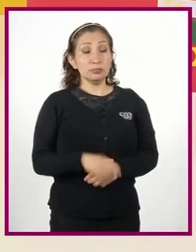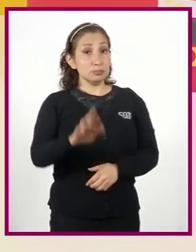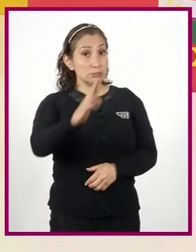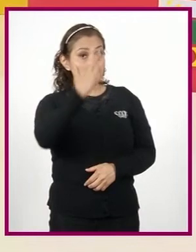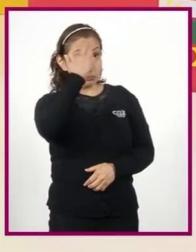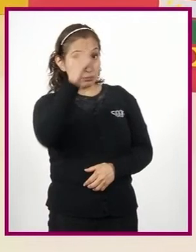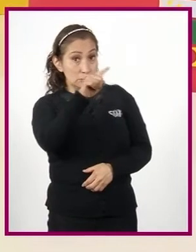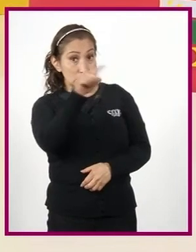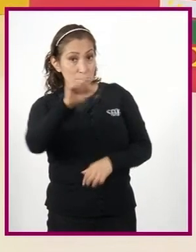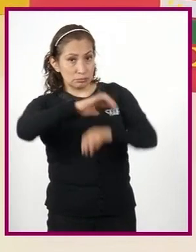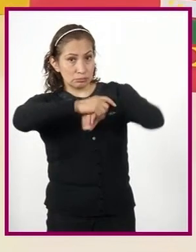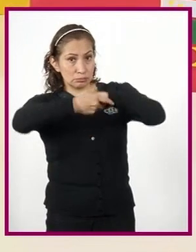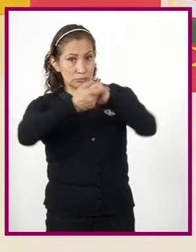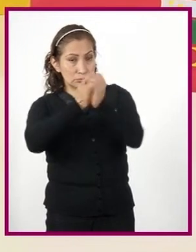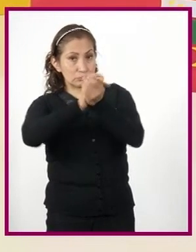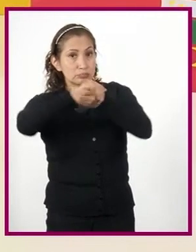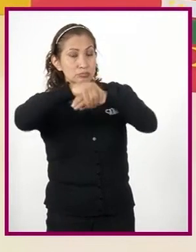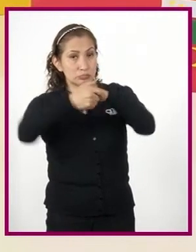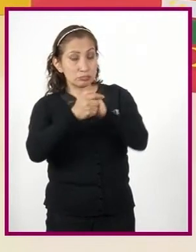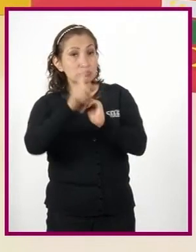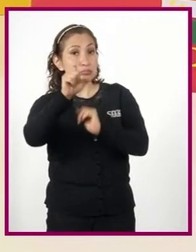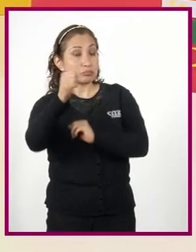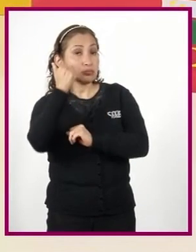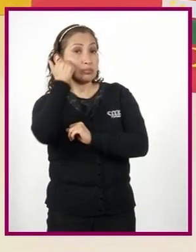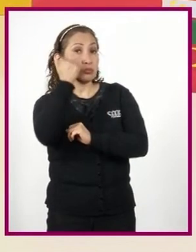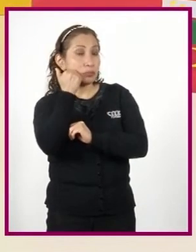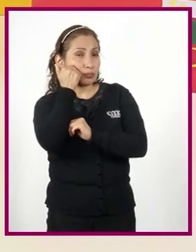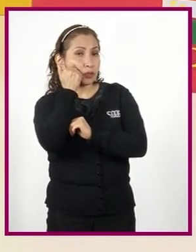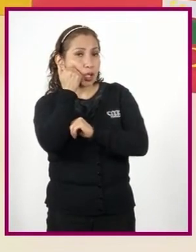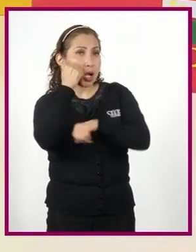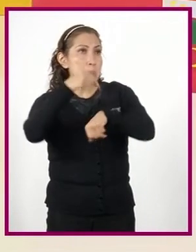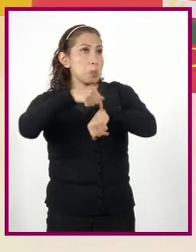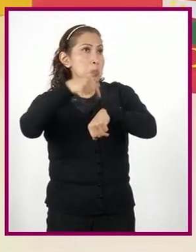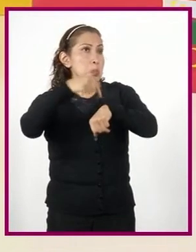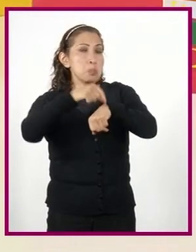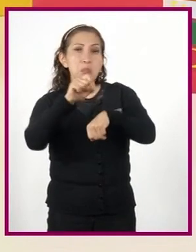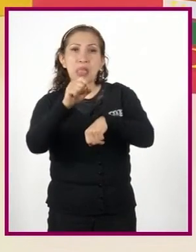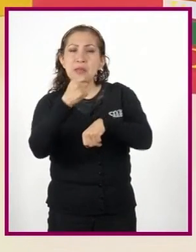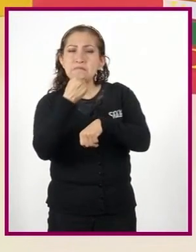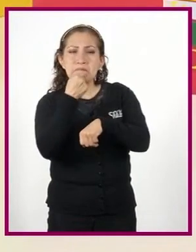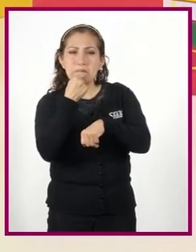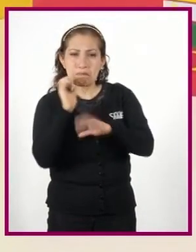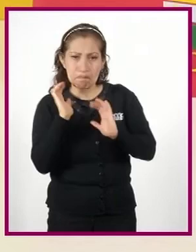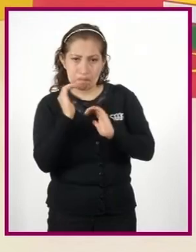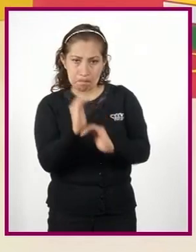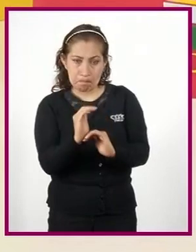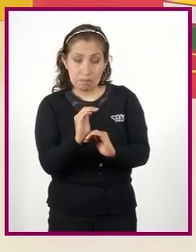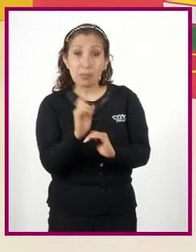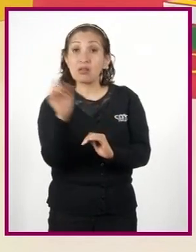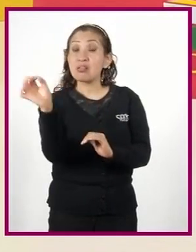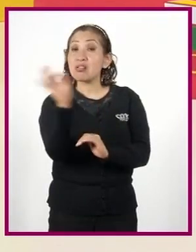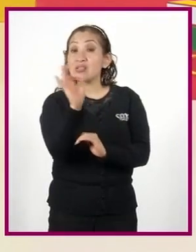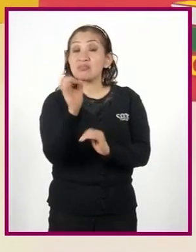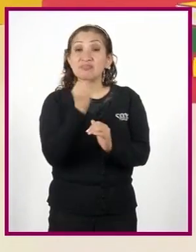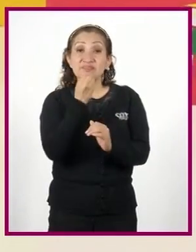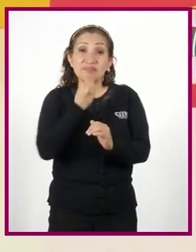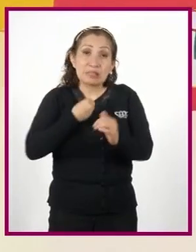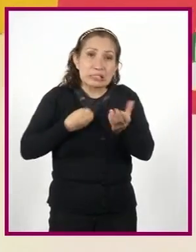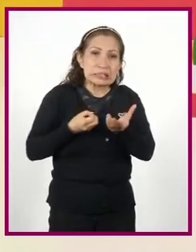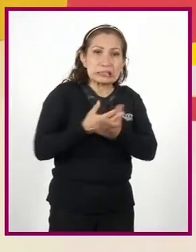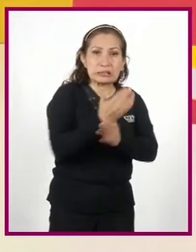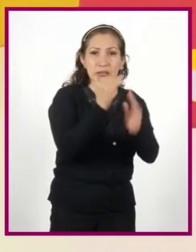Recuerden lavar sus manos con agua y jabón por lo menos 20 segundos. Y si tienen que salir de